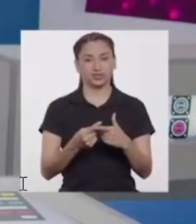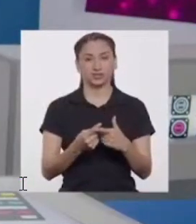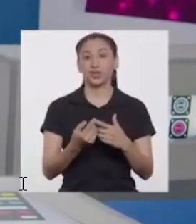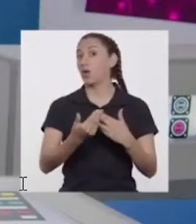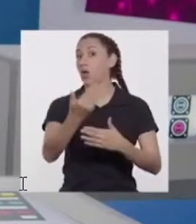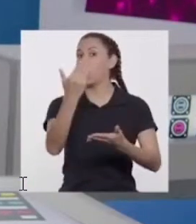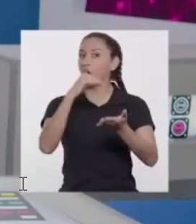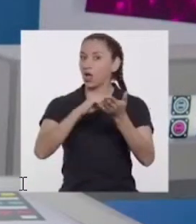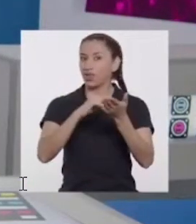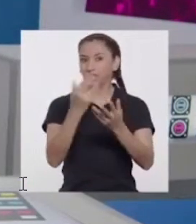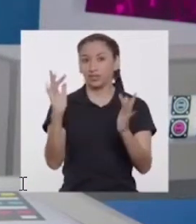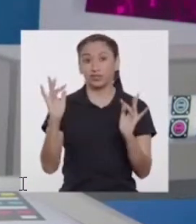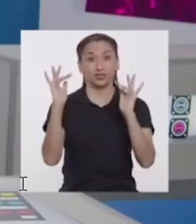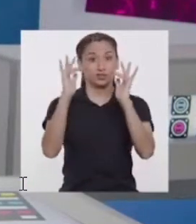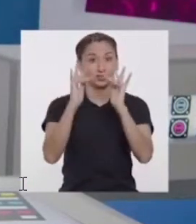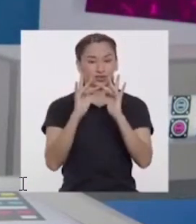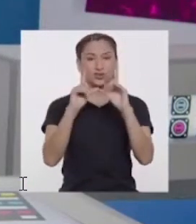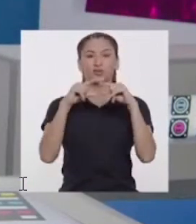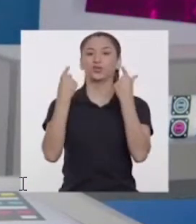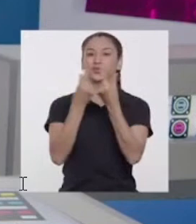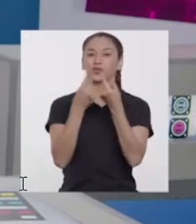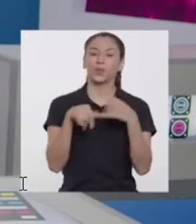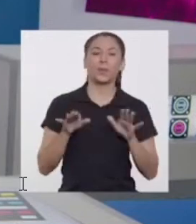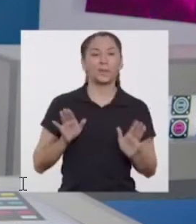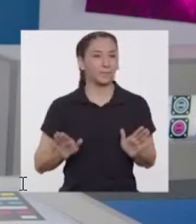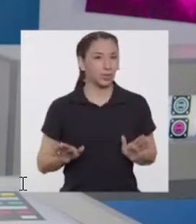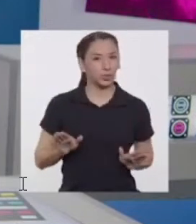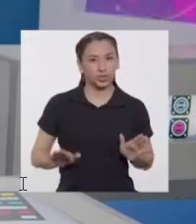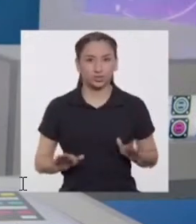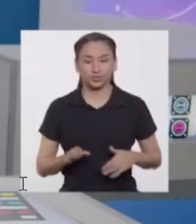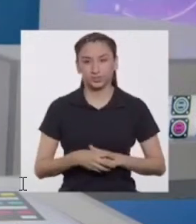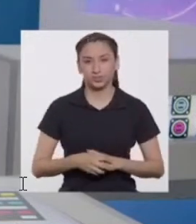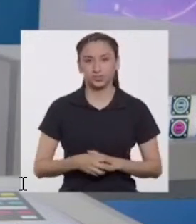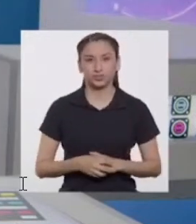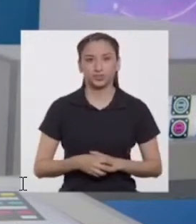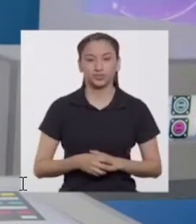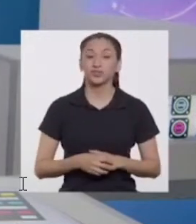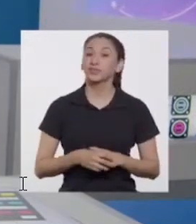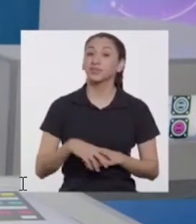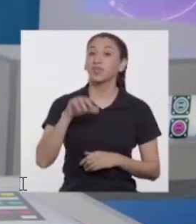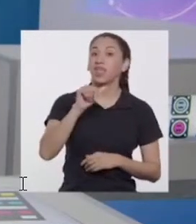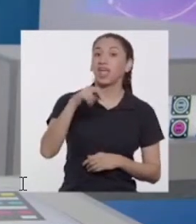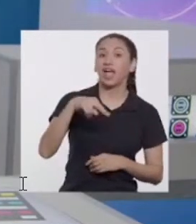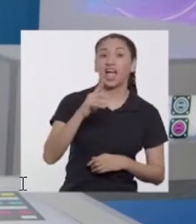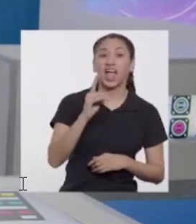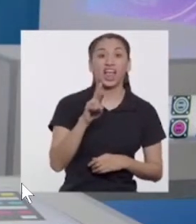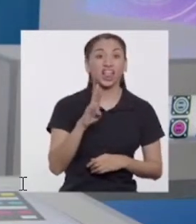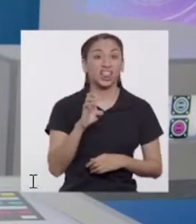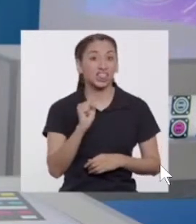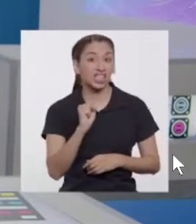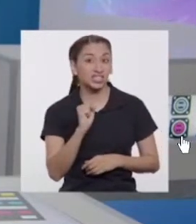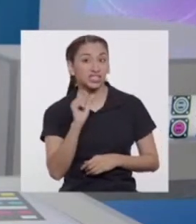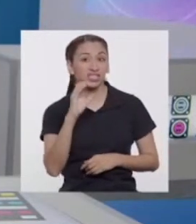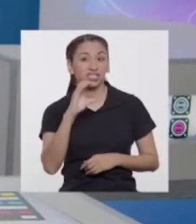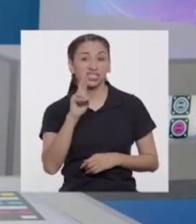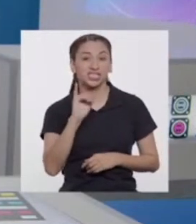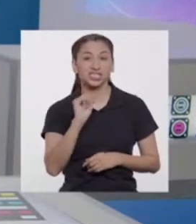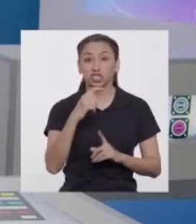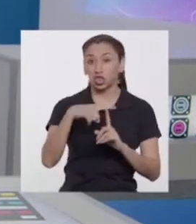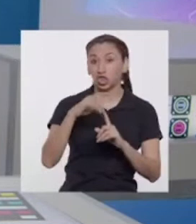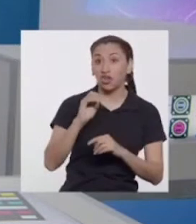Entonces, volvamos a conectarnos con el equipo pingüino. Andrés,